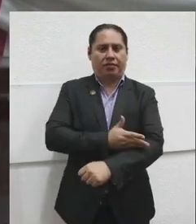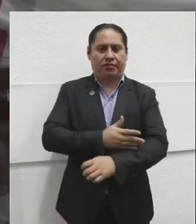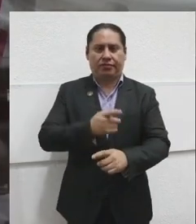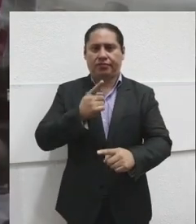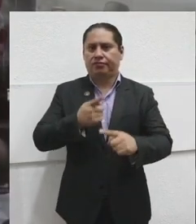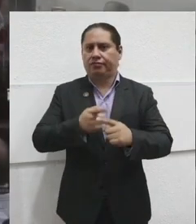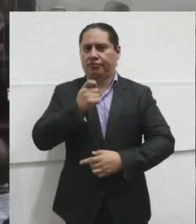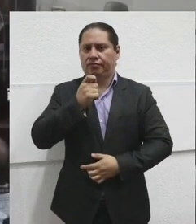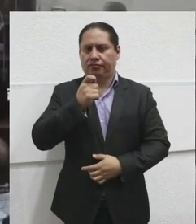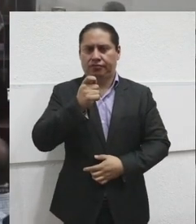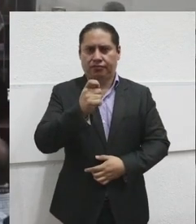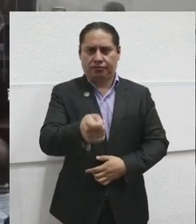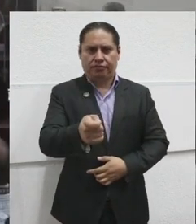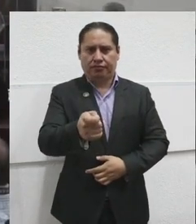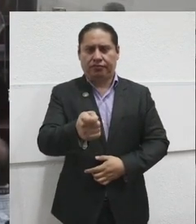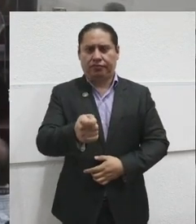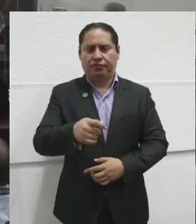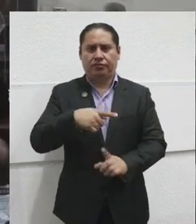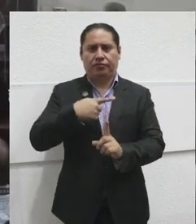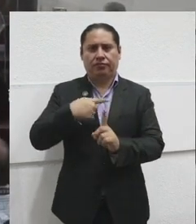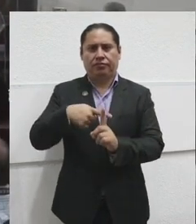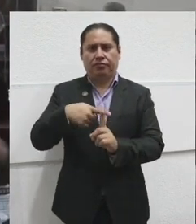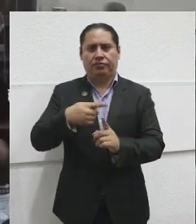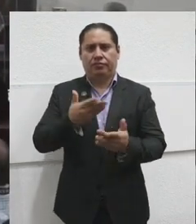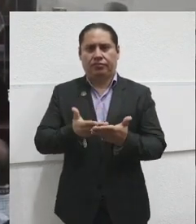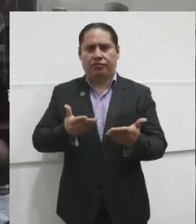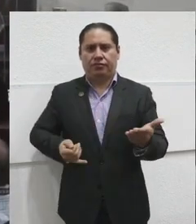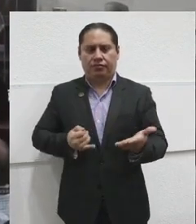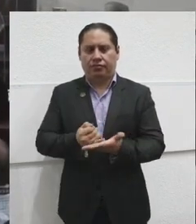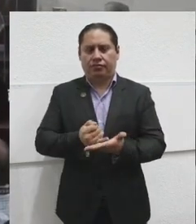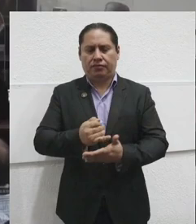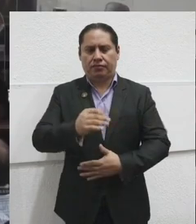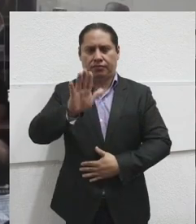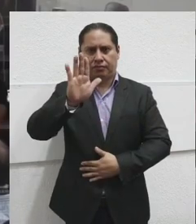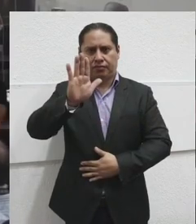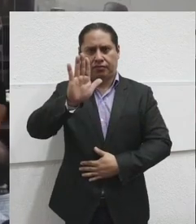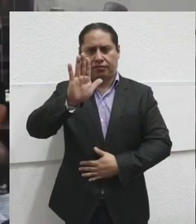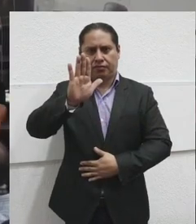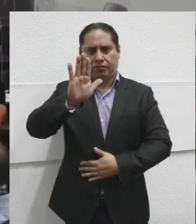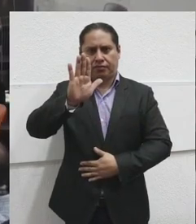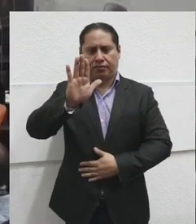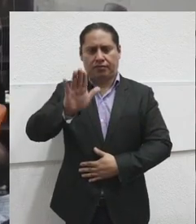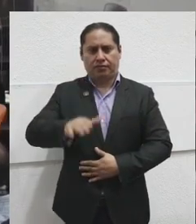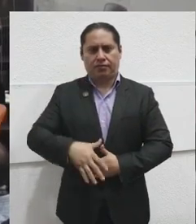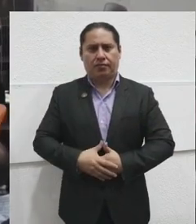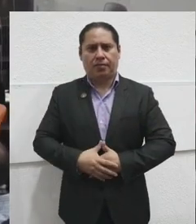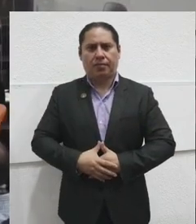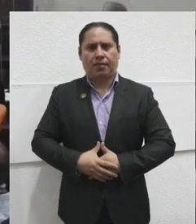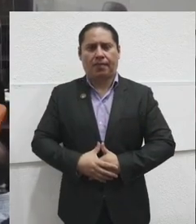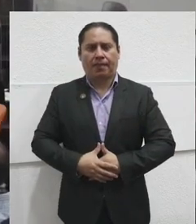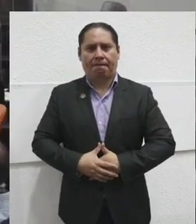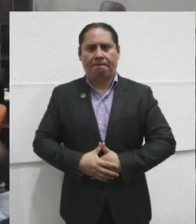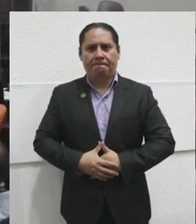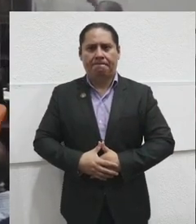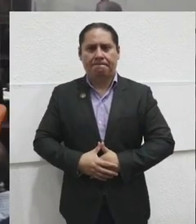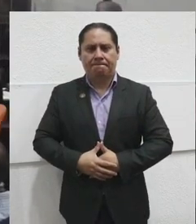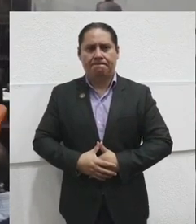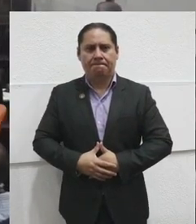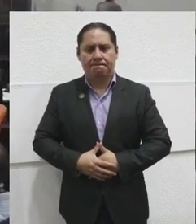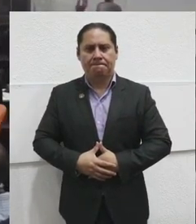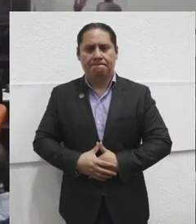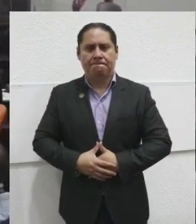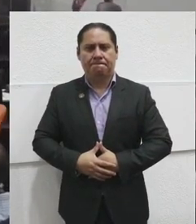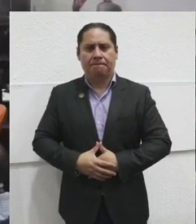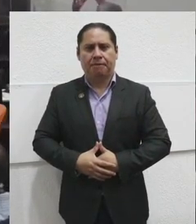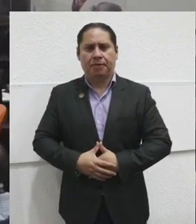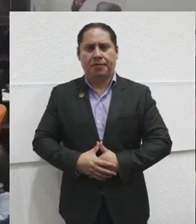Las legisladoras y los legisladores que estén por la afirmativa, sírvanse manifestarlo levantando la mano.